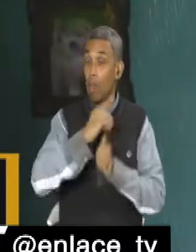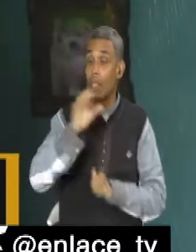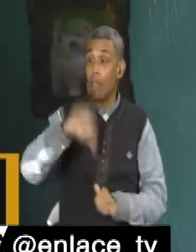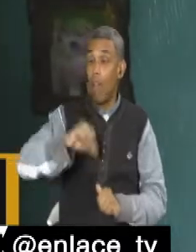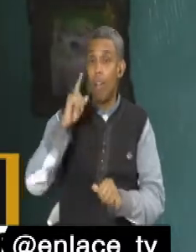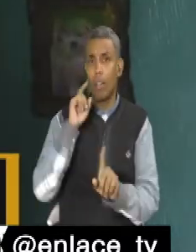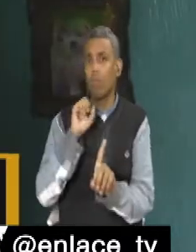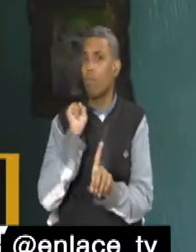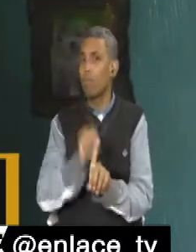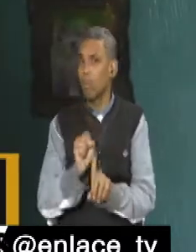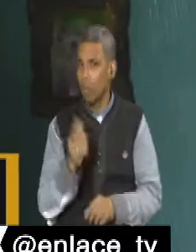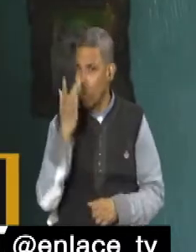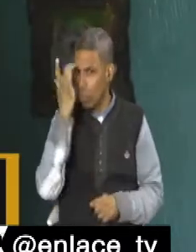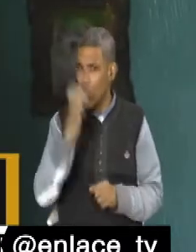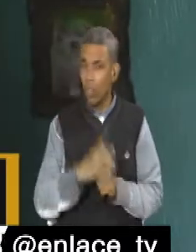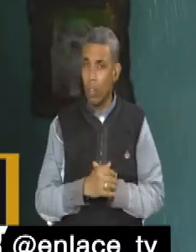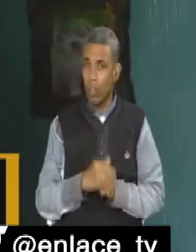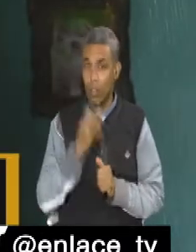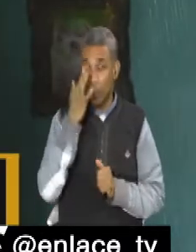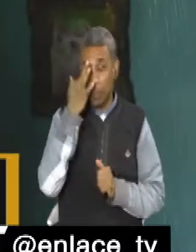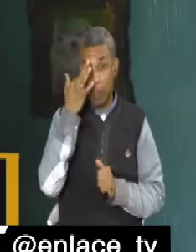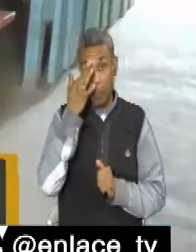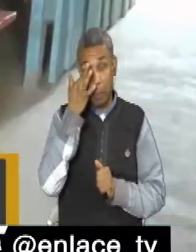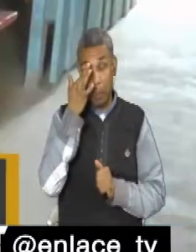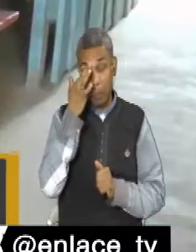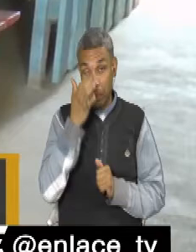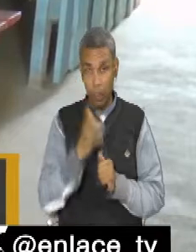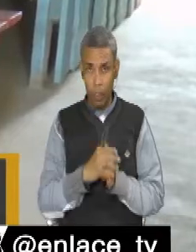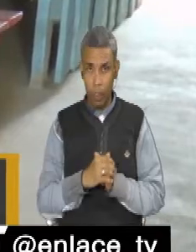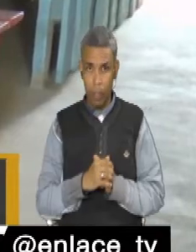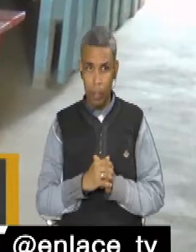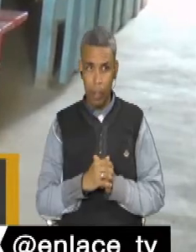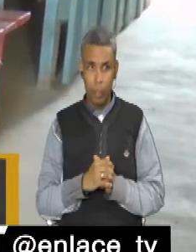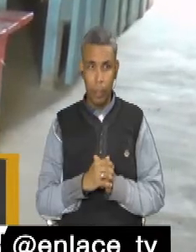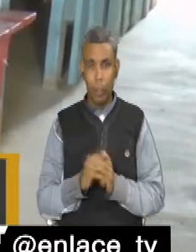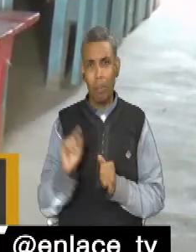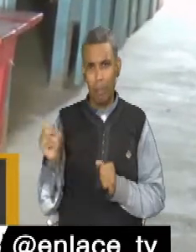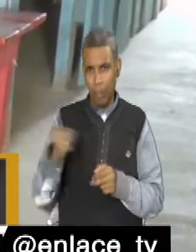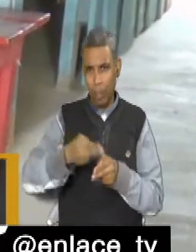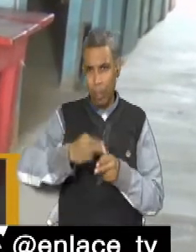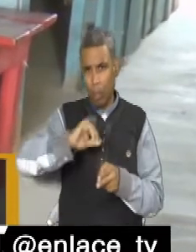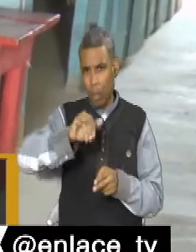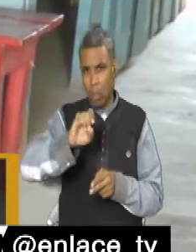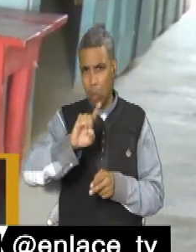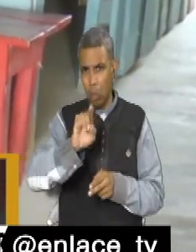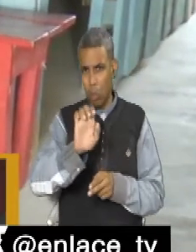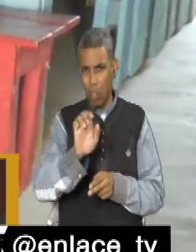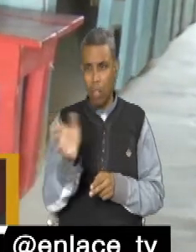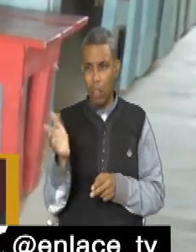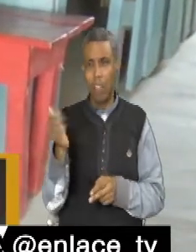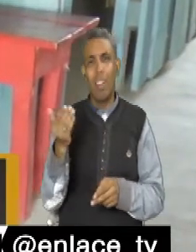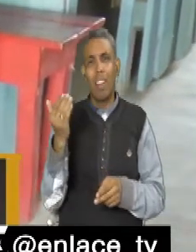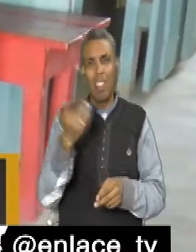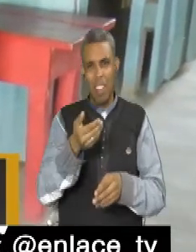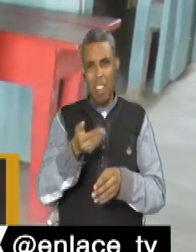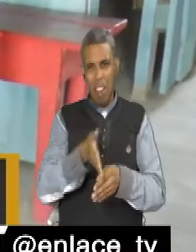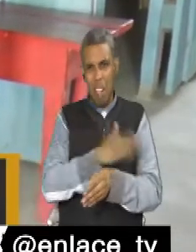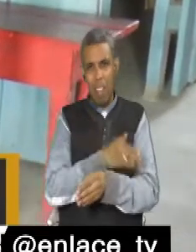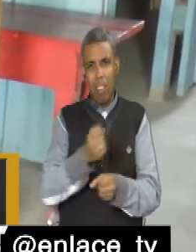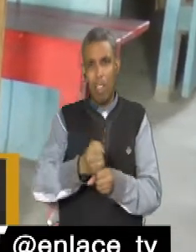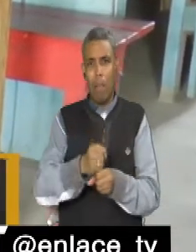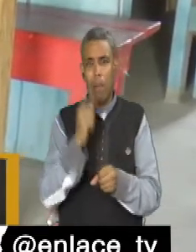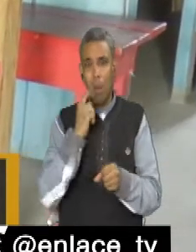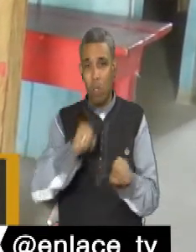también necesitan tener una vida digna. José Posada trabajaba como zapatero. De su actividad solo quedó